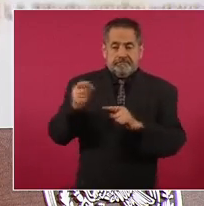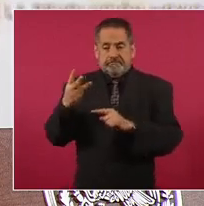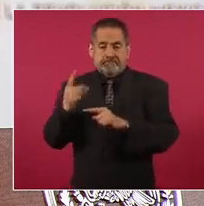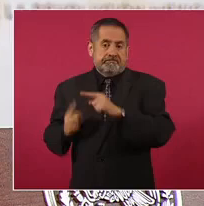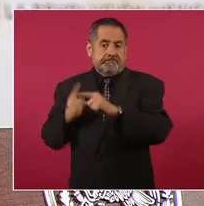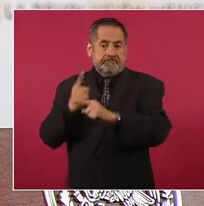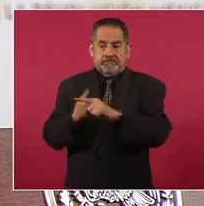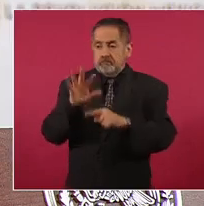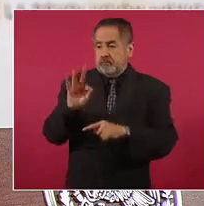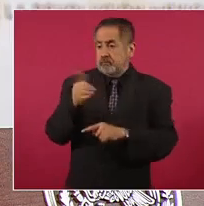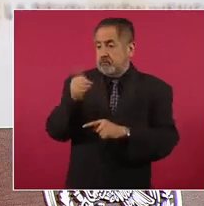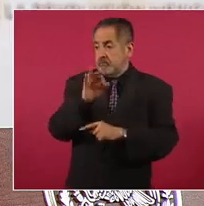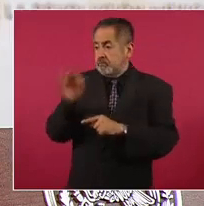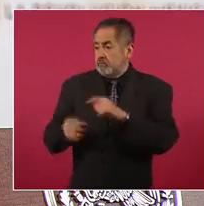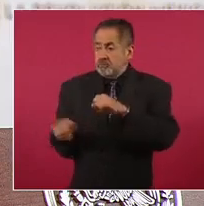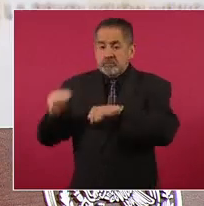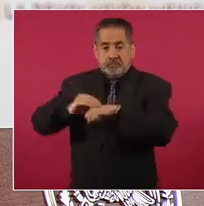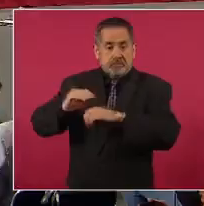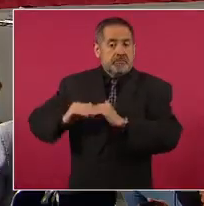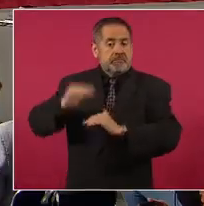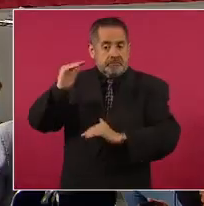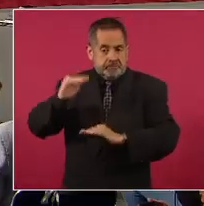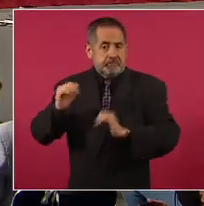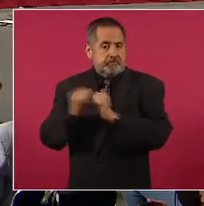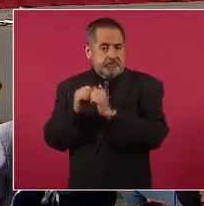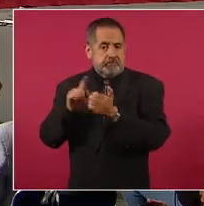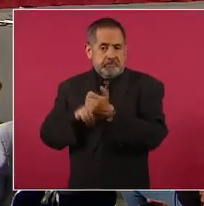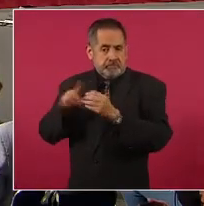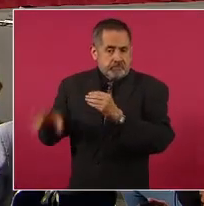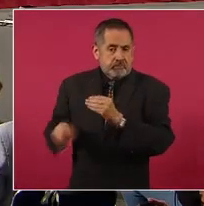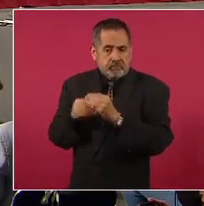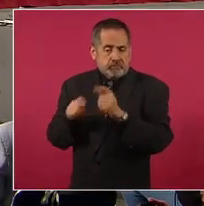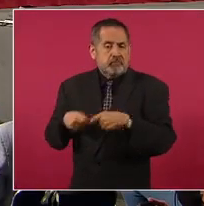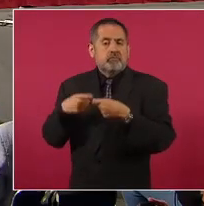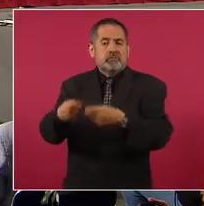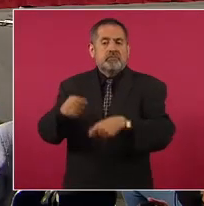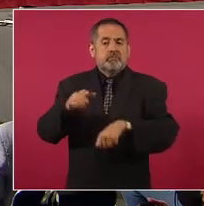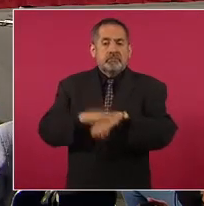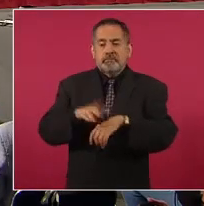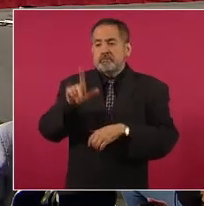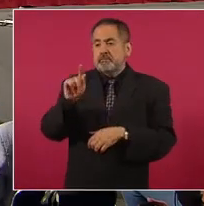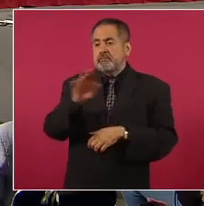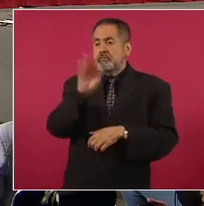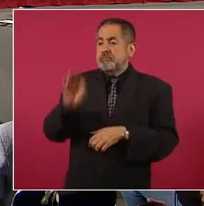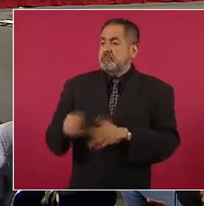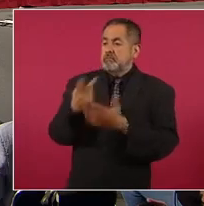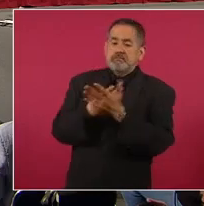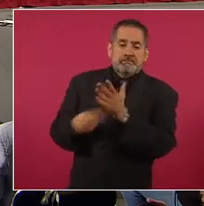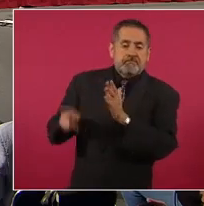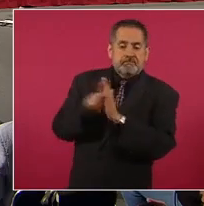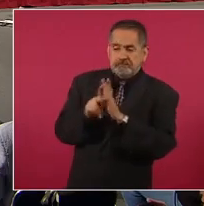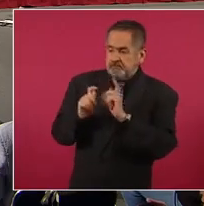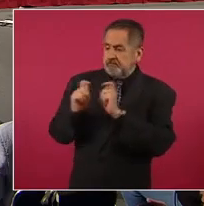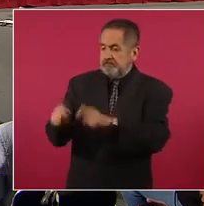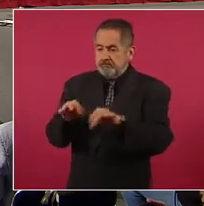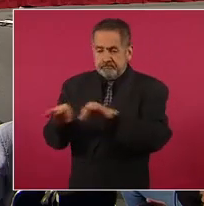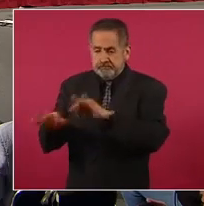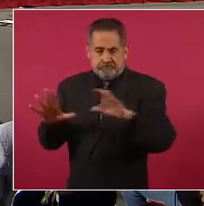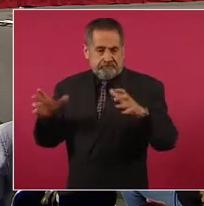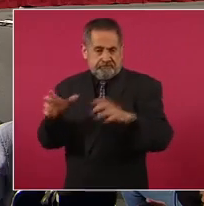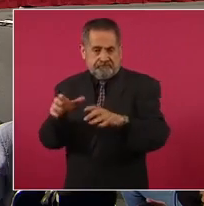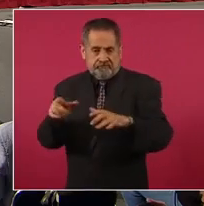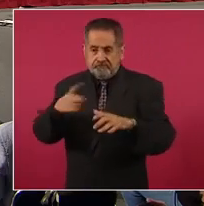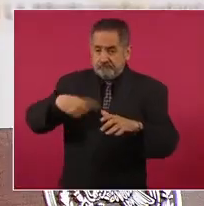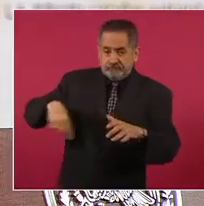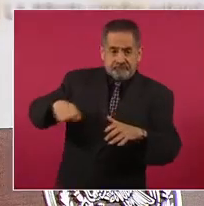cual también se ha complementado con el incremento de 70% de las plazas para el mecanismo, para que estos